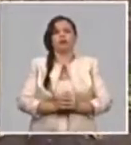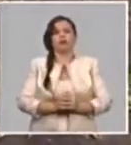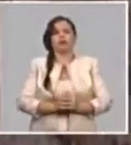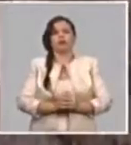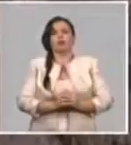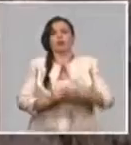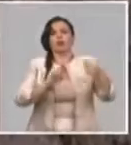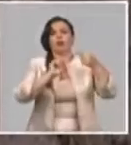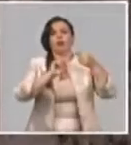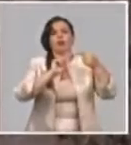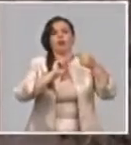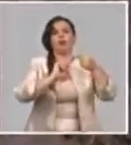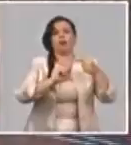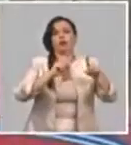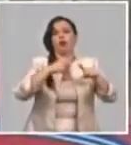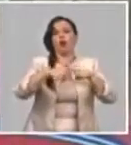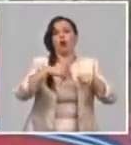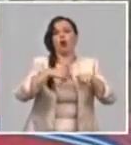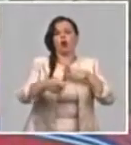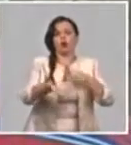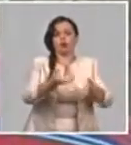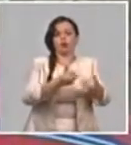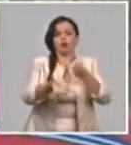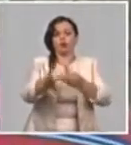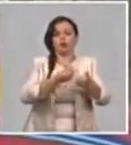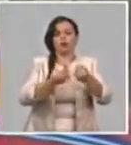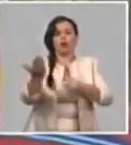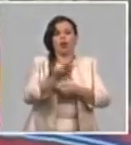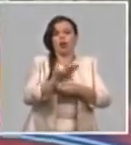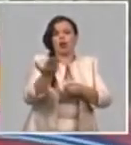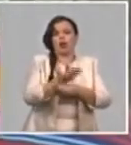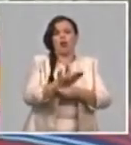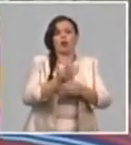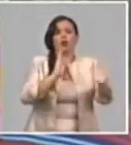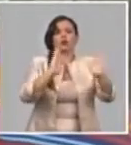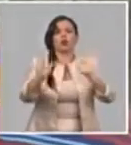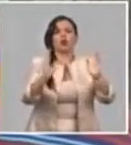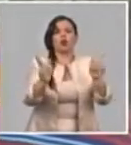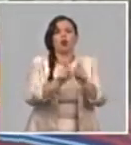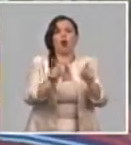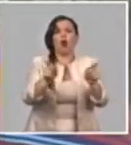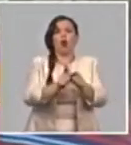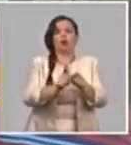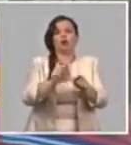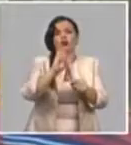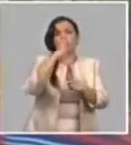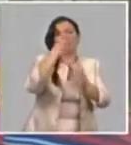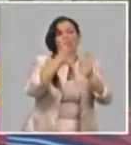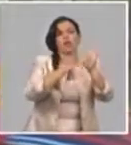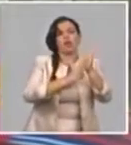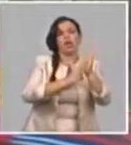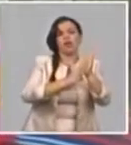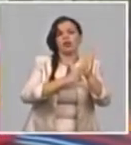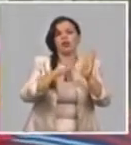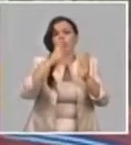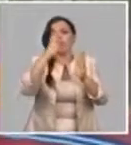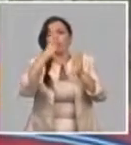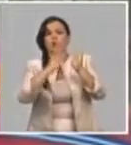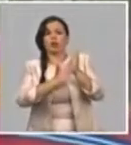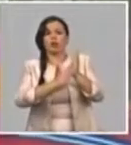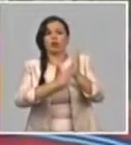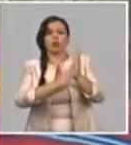producciones rápidas para producir, que nos dé la posibilidad de tener más viandas, hortalizas, granos y